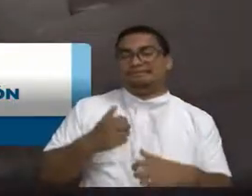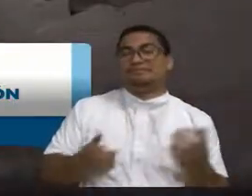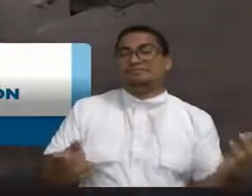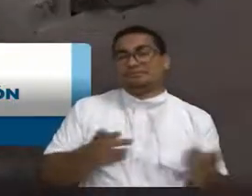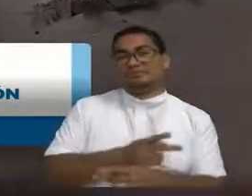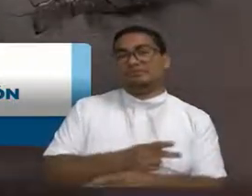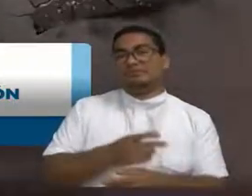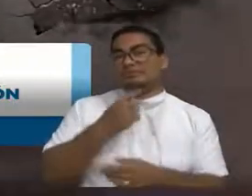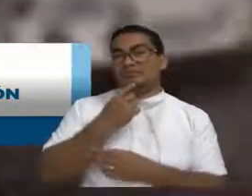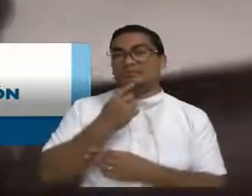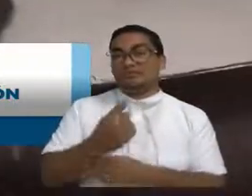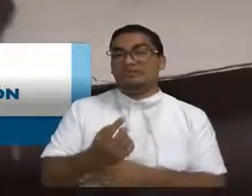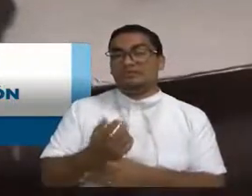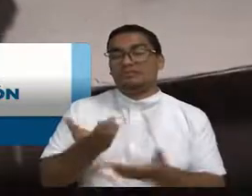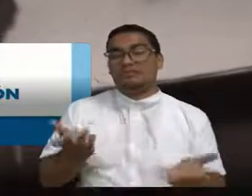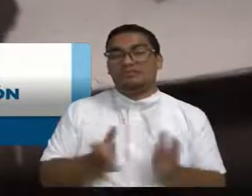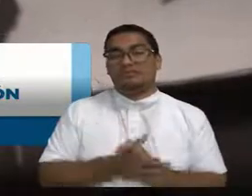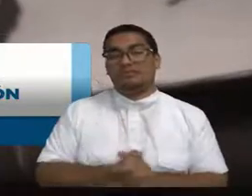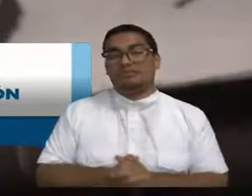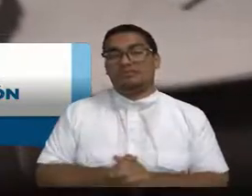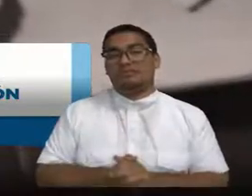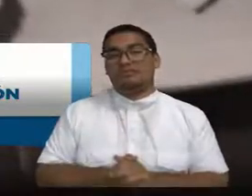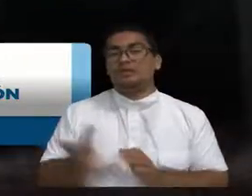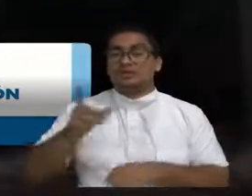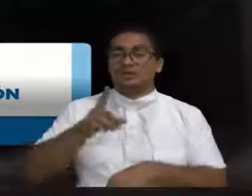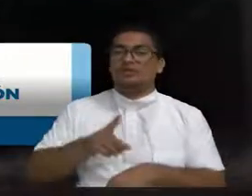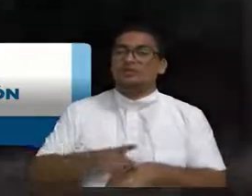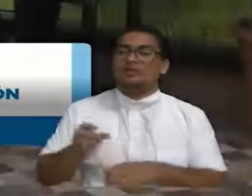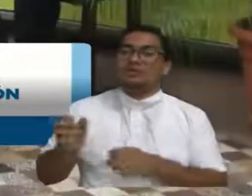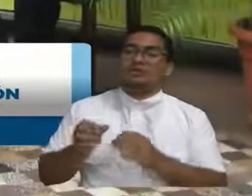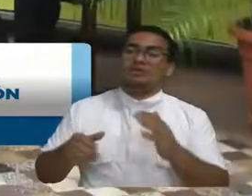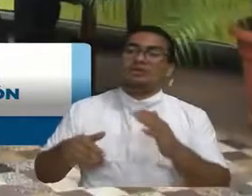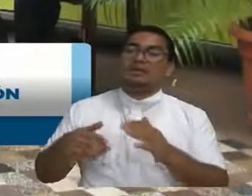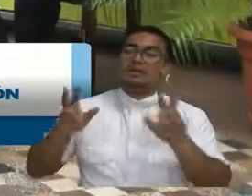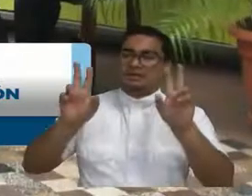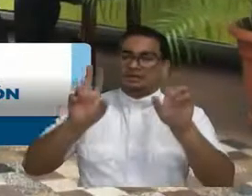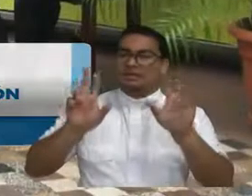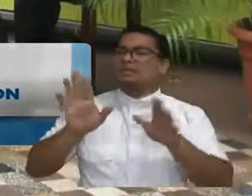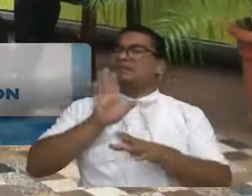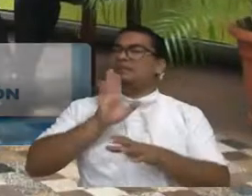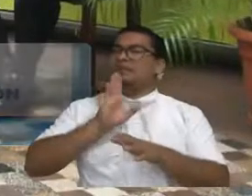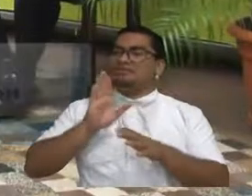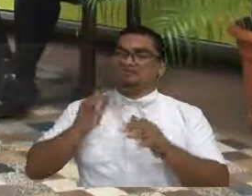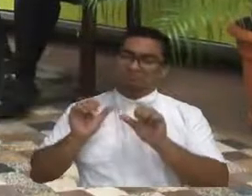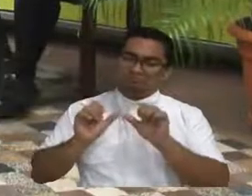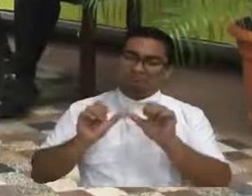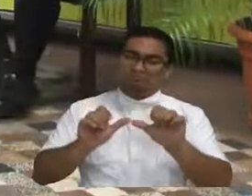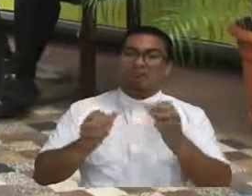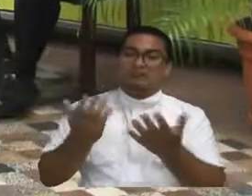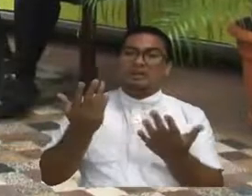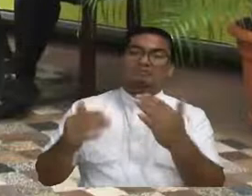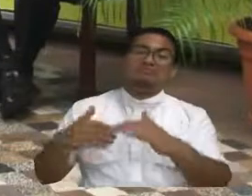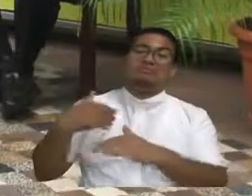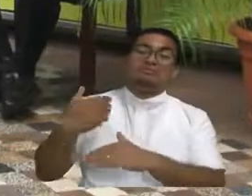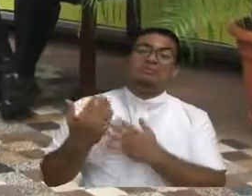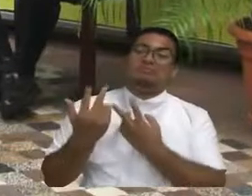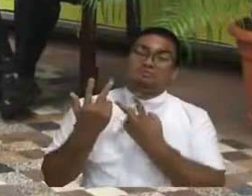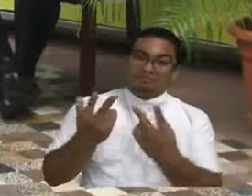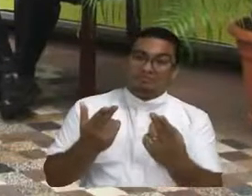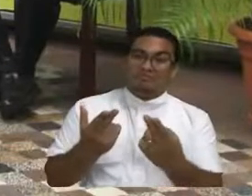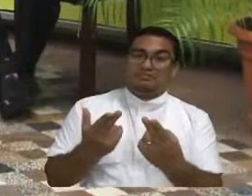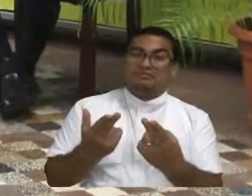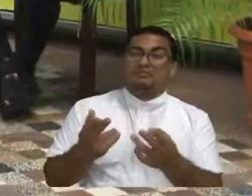situación. Psicosis posparto. Doctor, vamos a seguir hablando más de este tema cuando regresemos de la siguiente